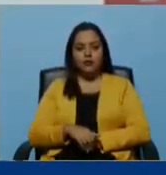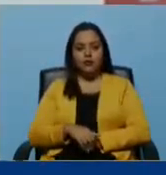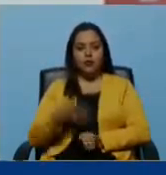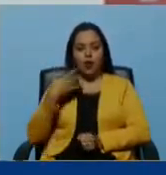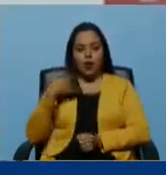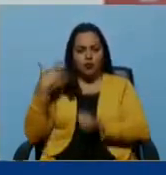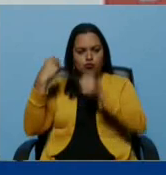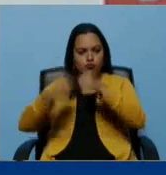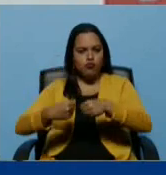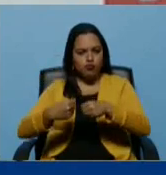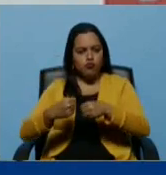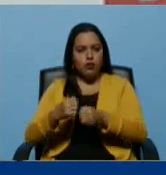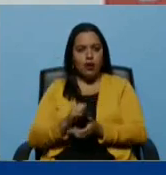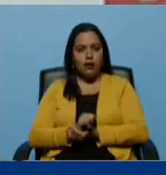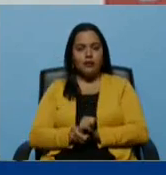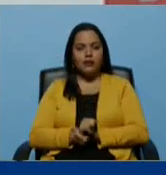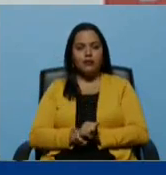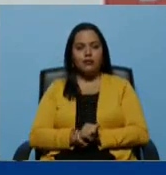Consolidar